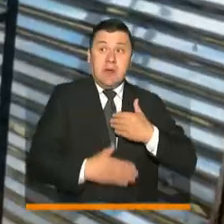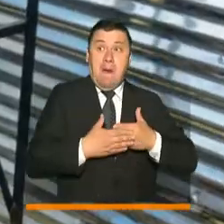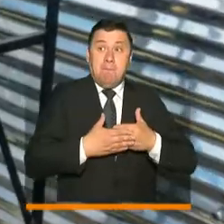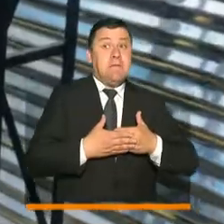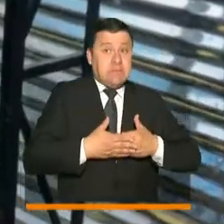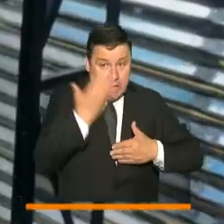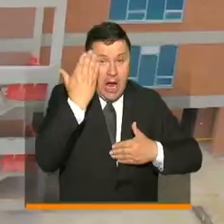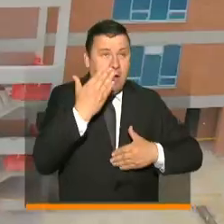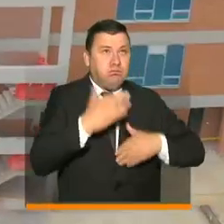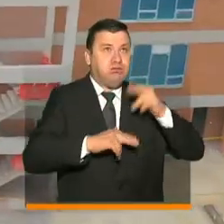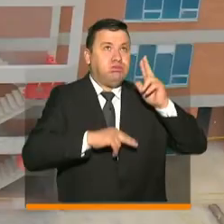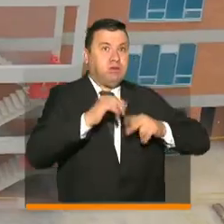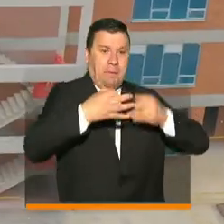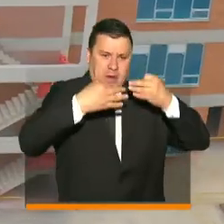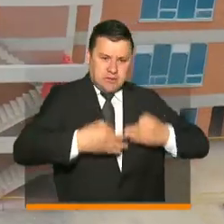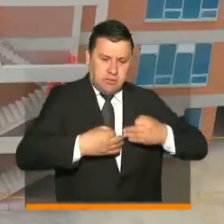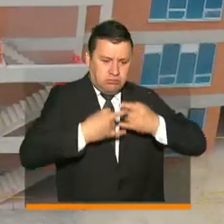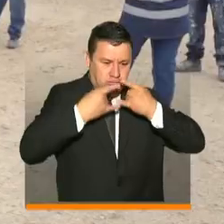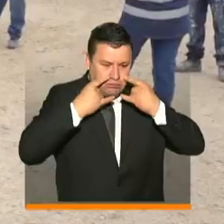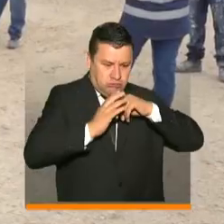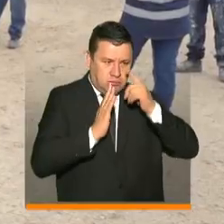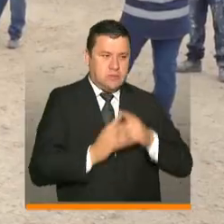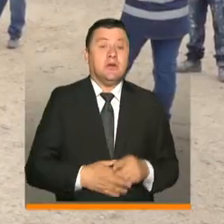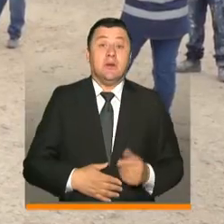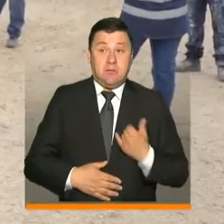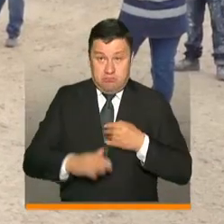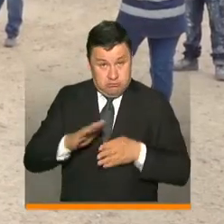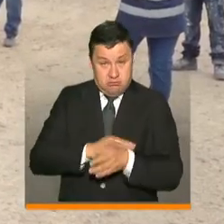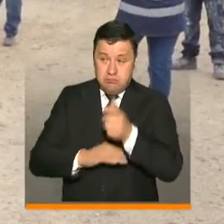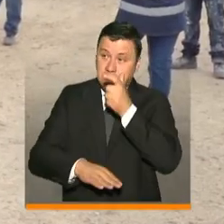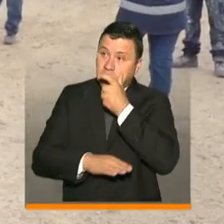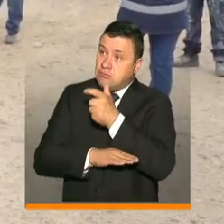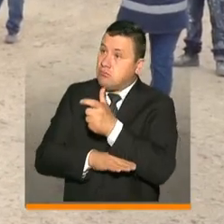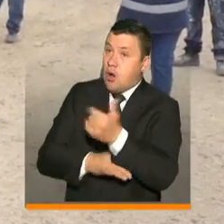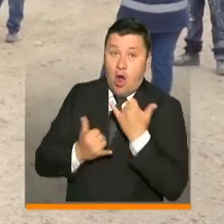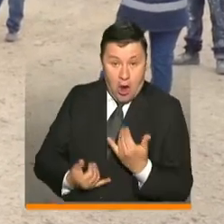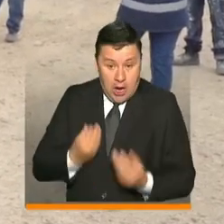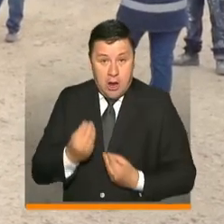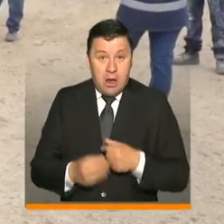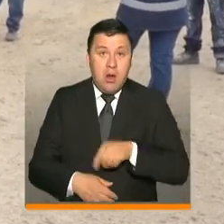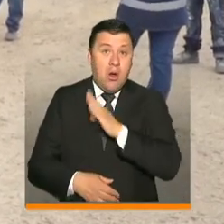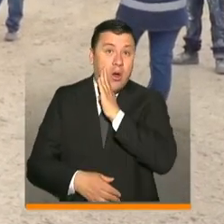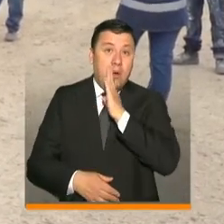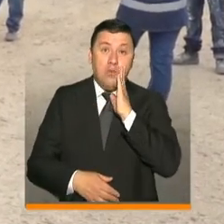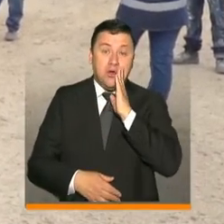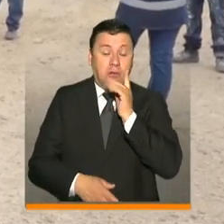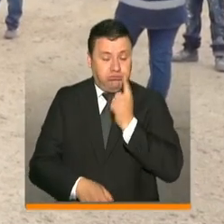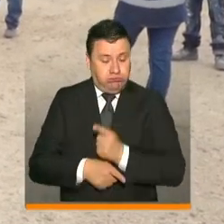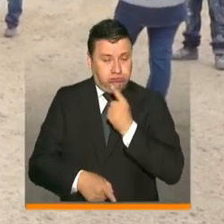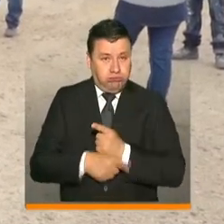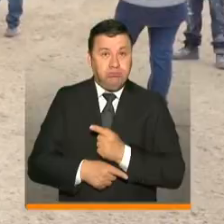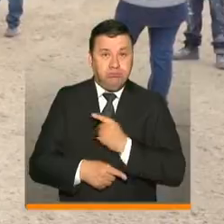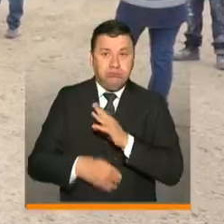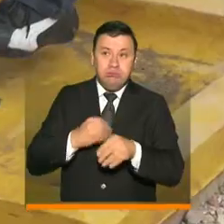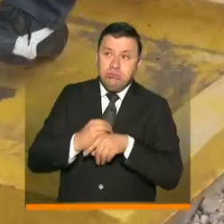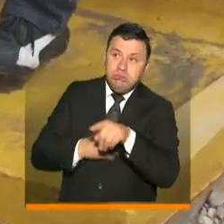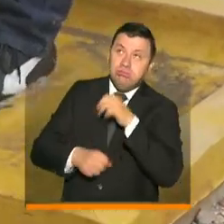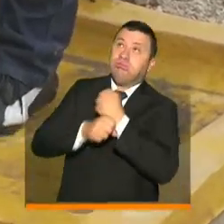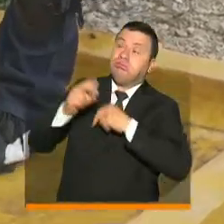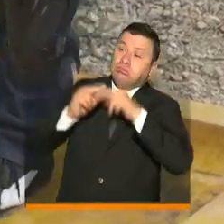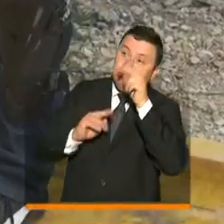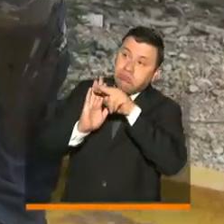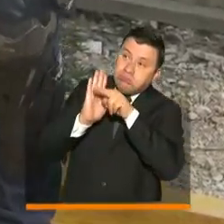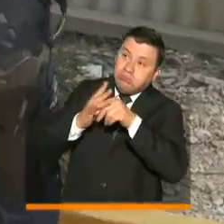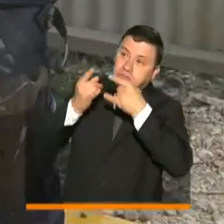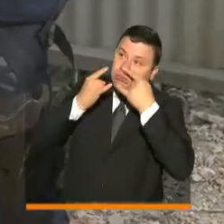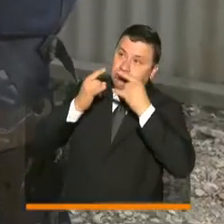de manera segura. Estamos verificando, como lo estamos haciendo hoy aquí en Bosa, que efectivamente la implementación de este plan se esté llevando